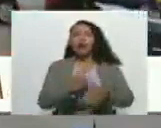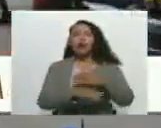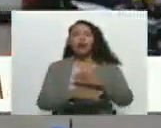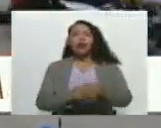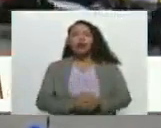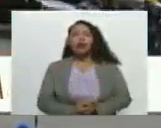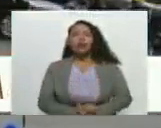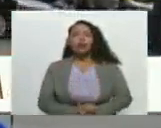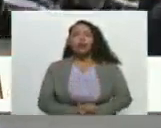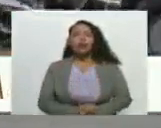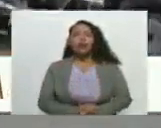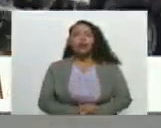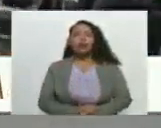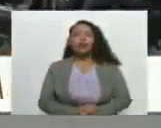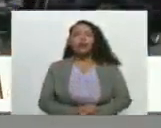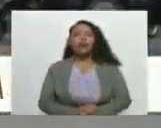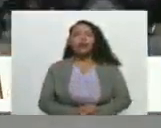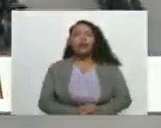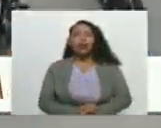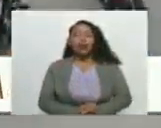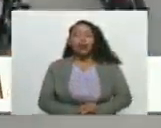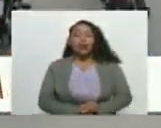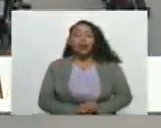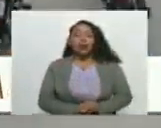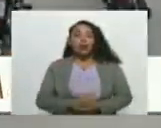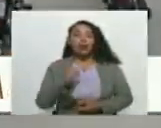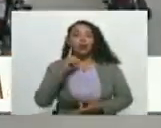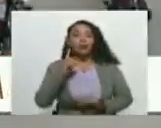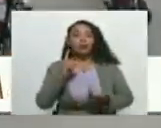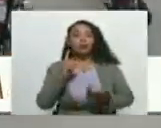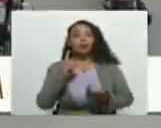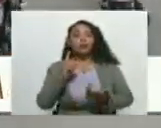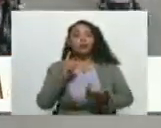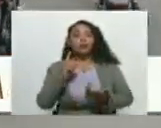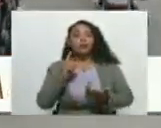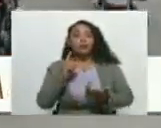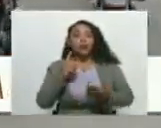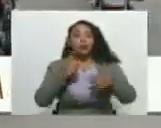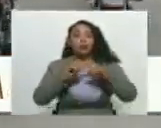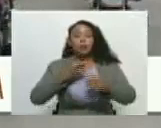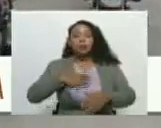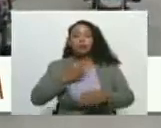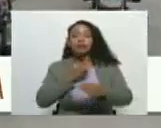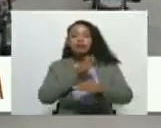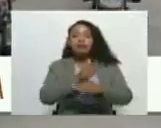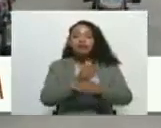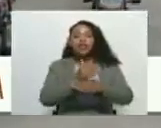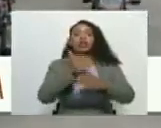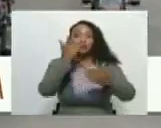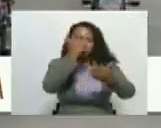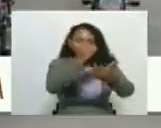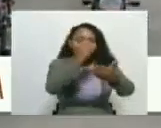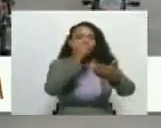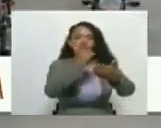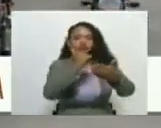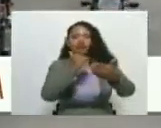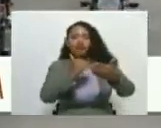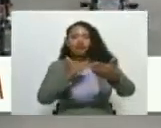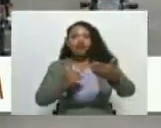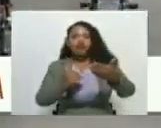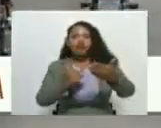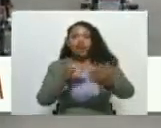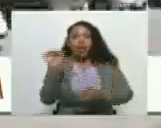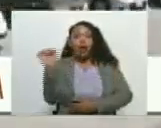que lo podemos hacer, los venezolanos somos igual de capaces, nuestras universidades, nuestros científicos, pero podemos ir por partes. Los autos tienen